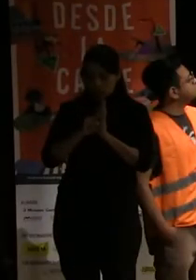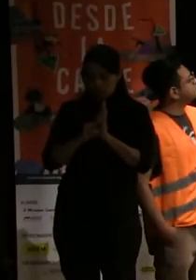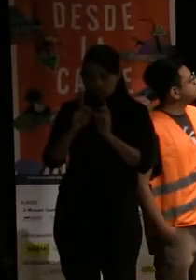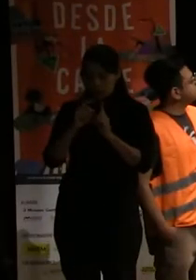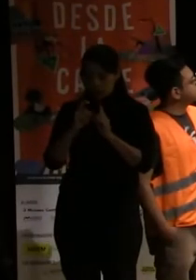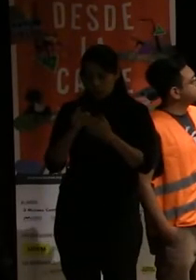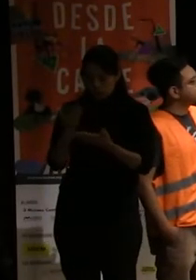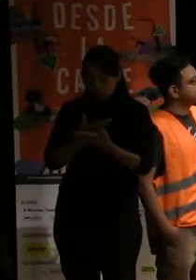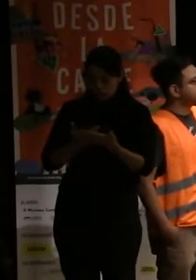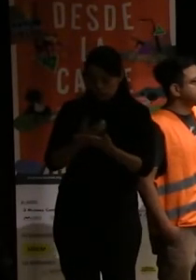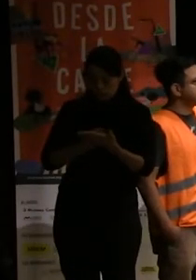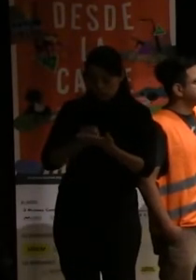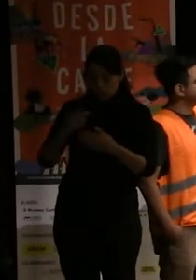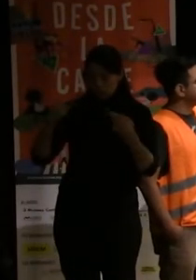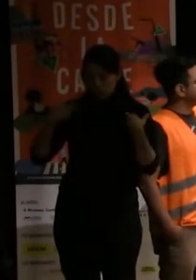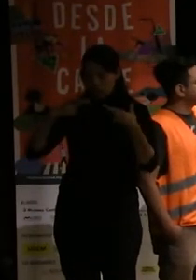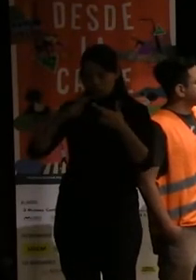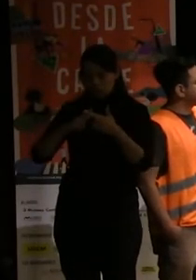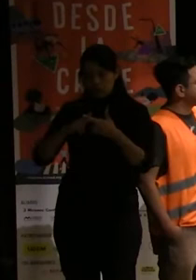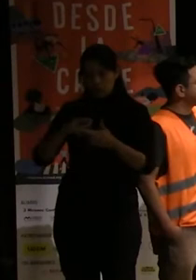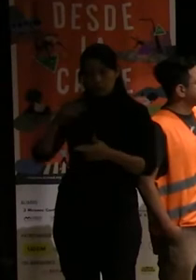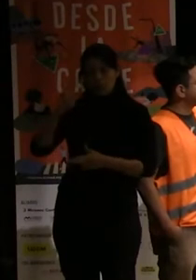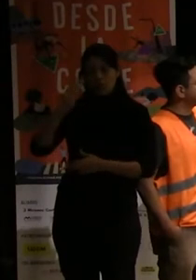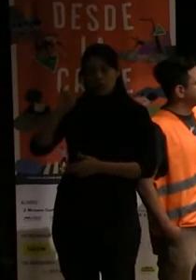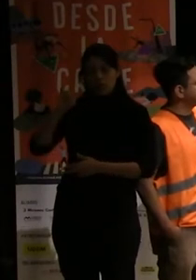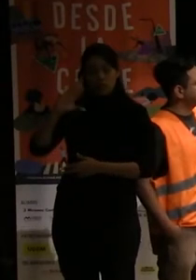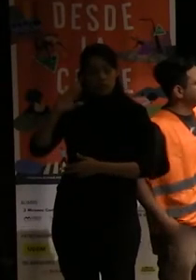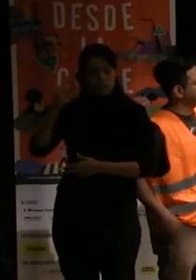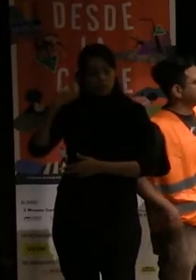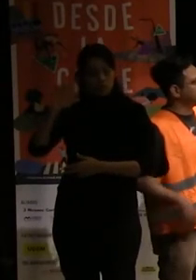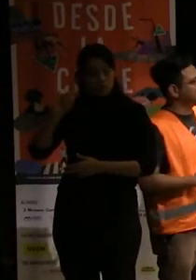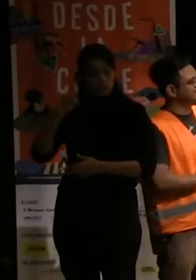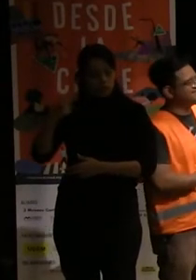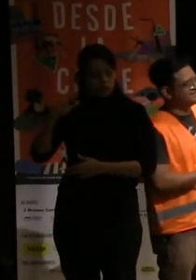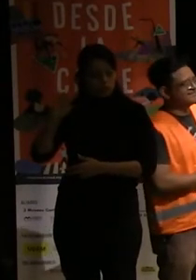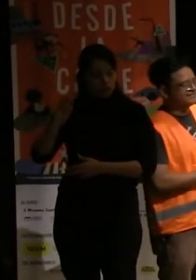en el diseño del maestro gómez que n